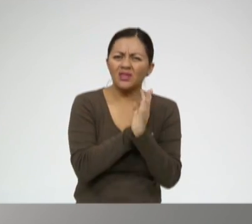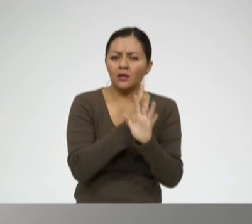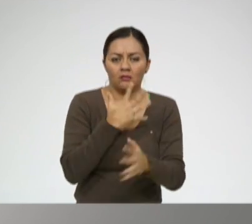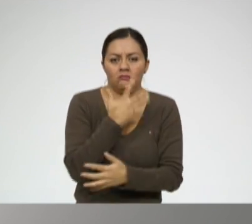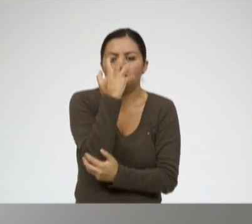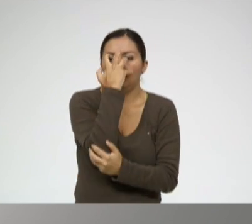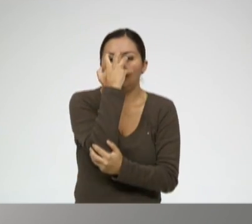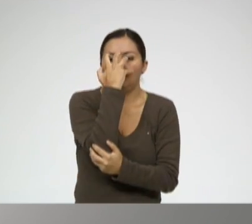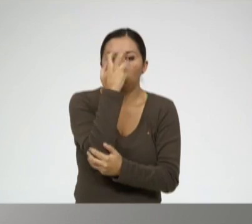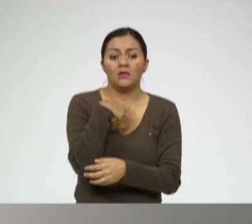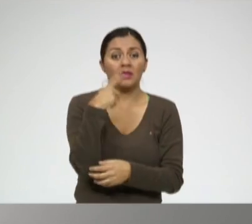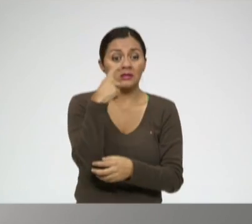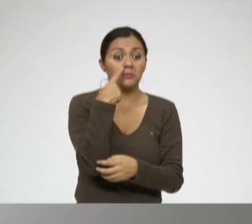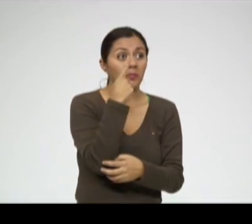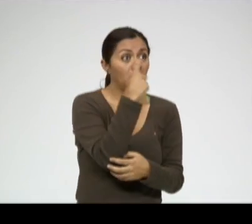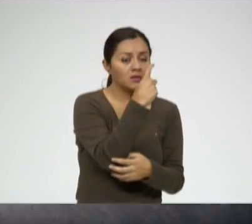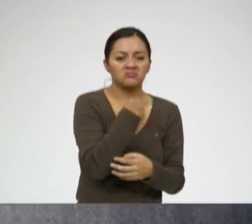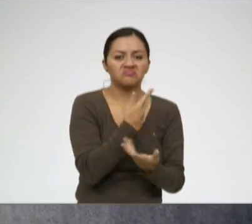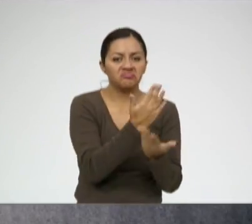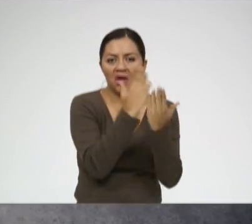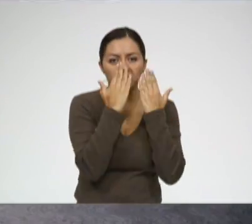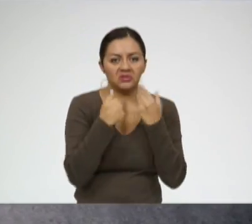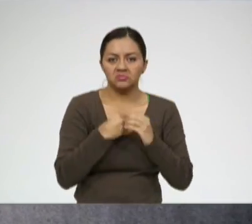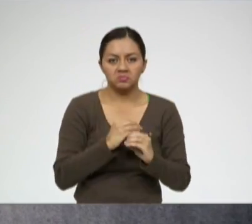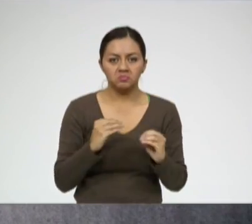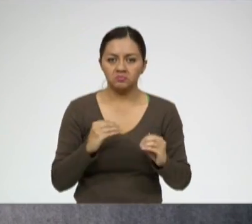nosotros lo necesitábamos.